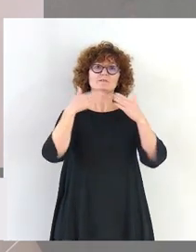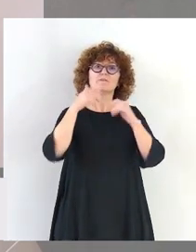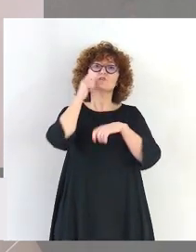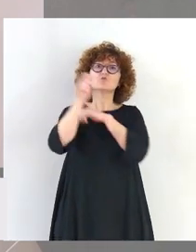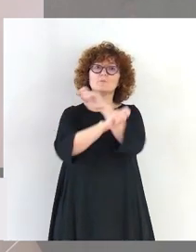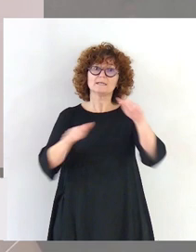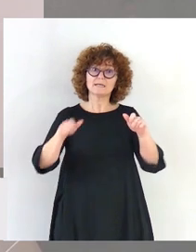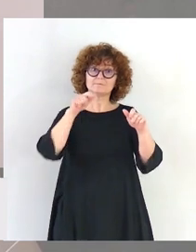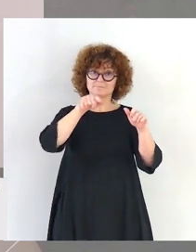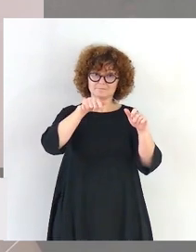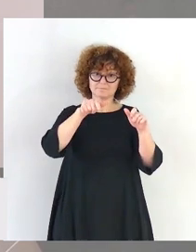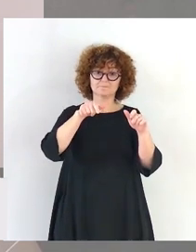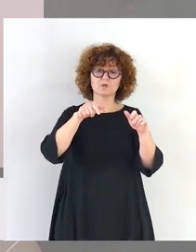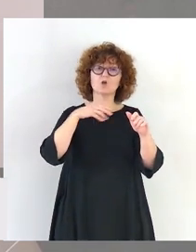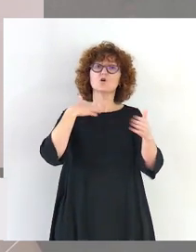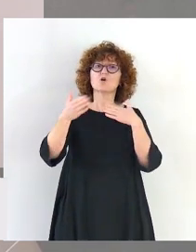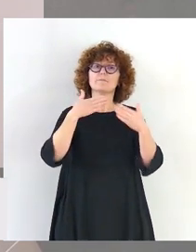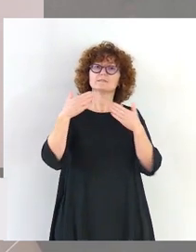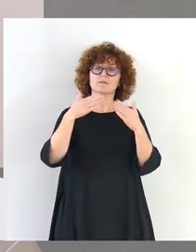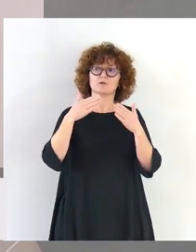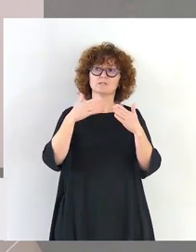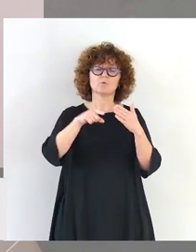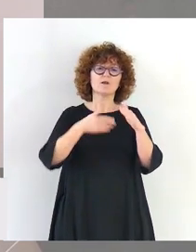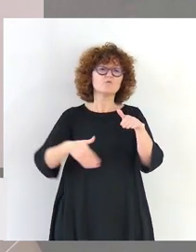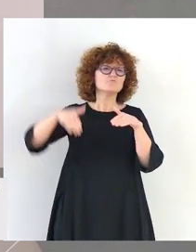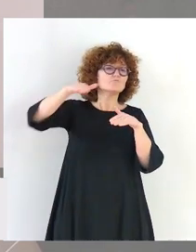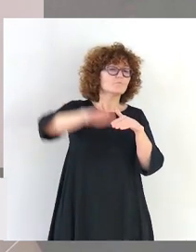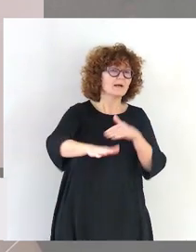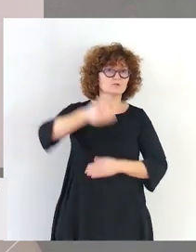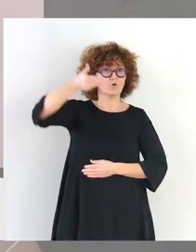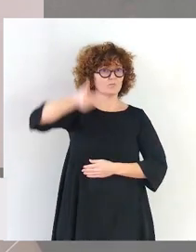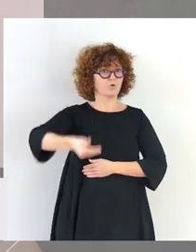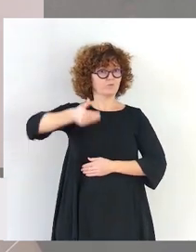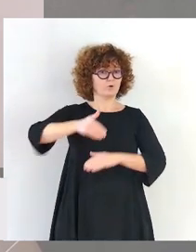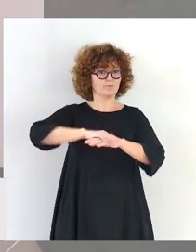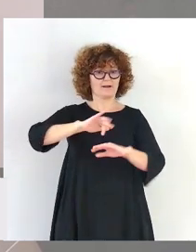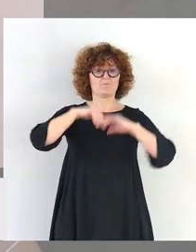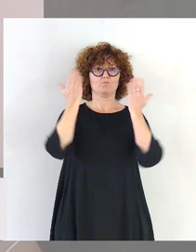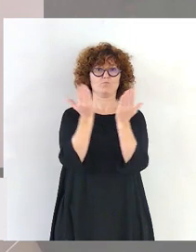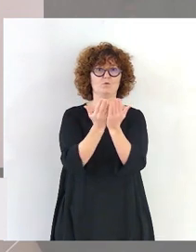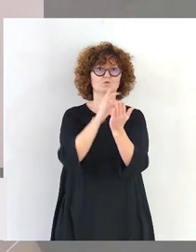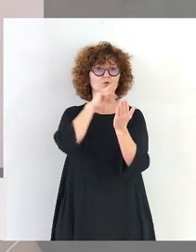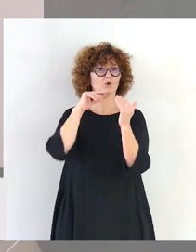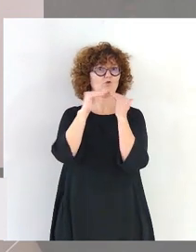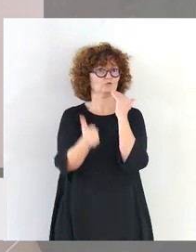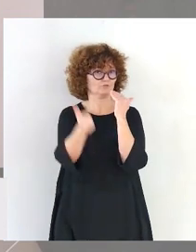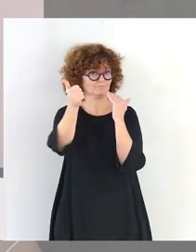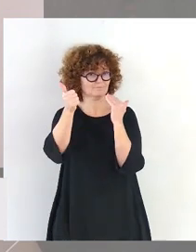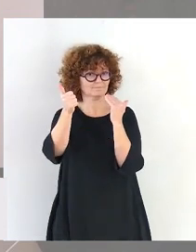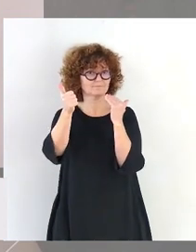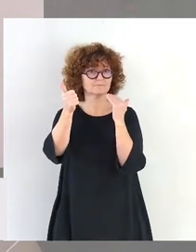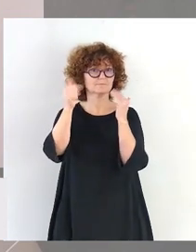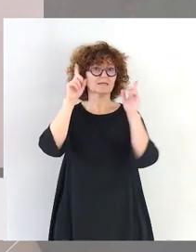estas conversa conversaciones sean un paso significativo hacia un mundo más sostenible y